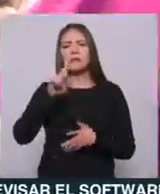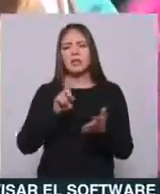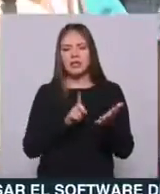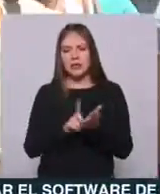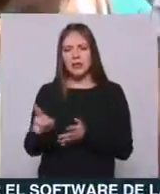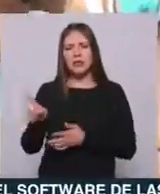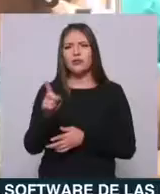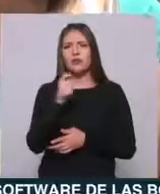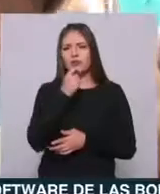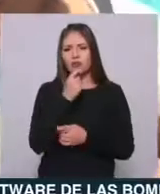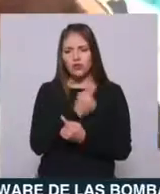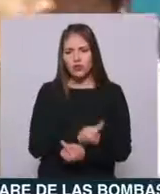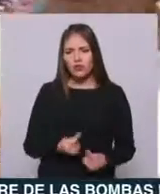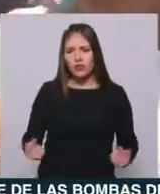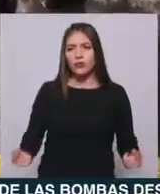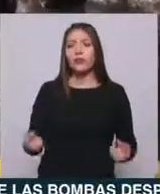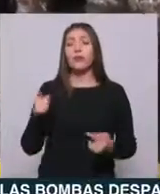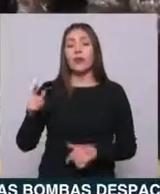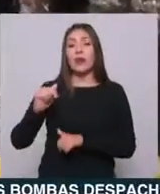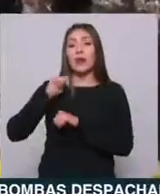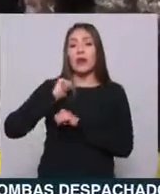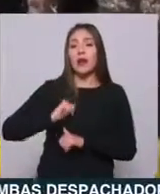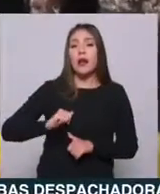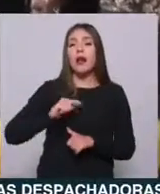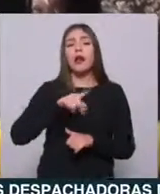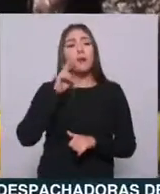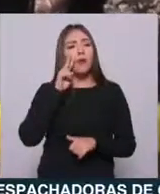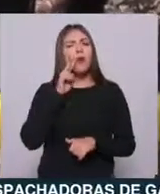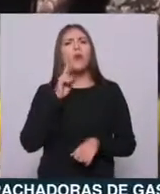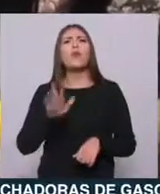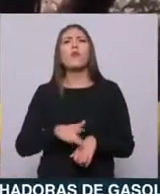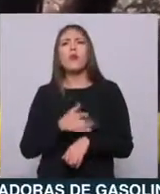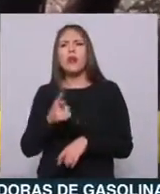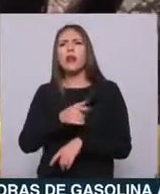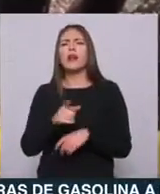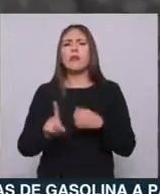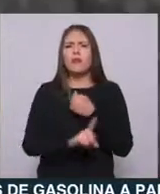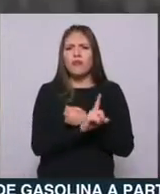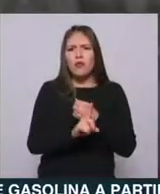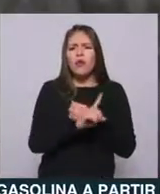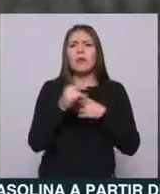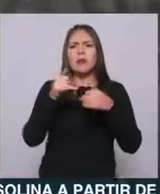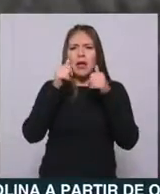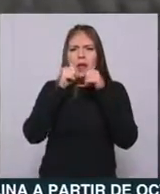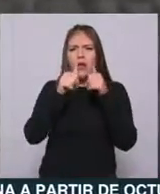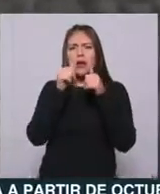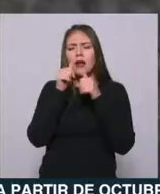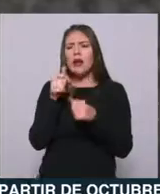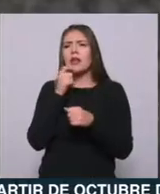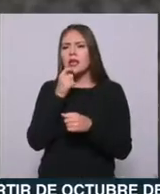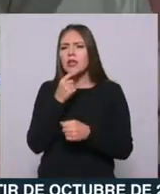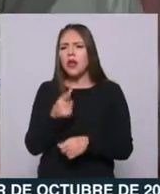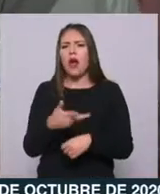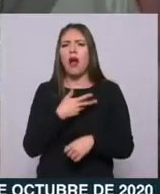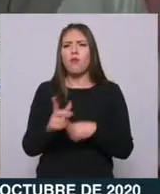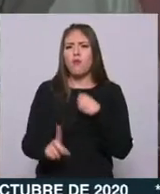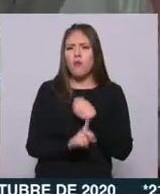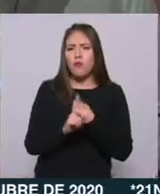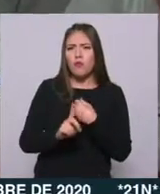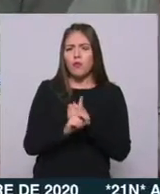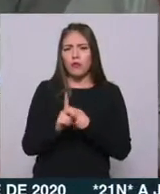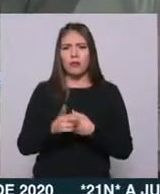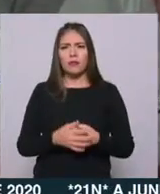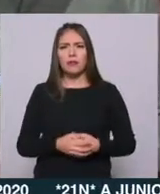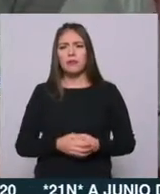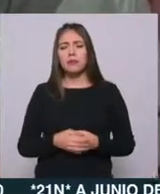las encargadas de identificar los factores de riesgo de violencia y atender a los niños y niñas víctimas, pero estas Procuradurías